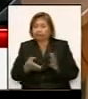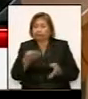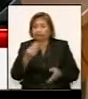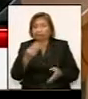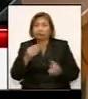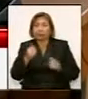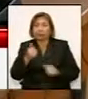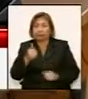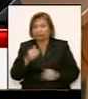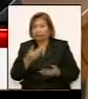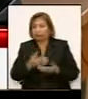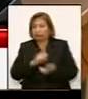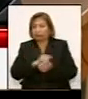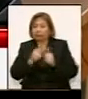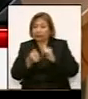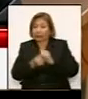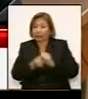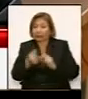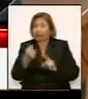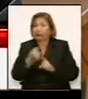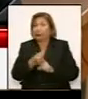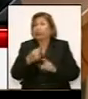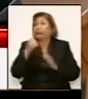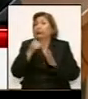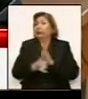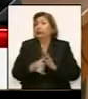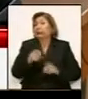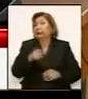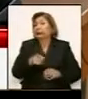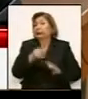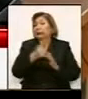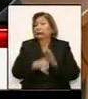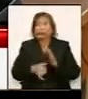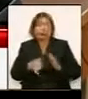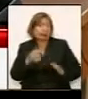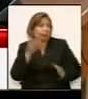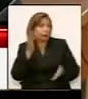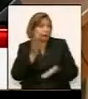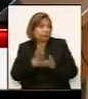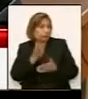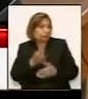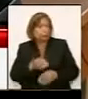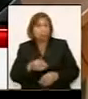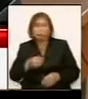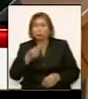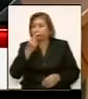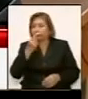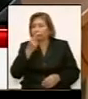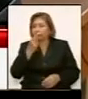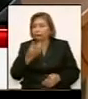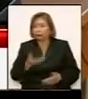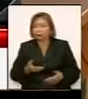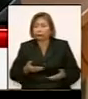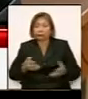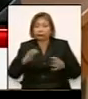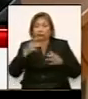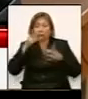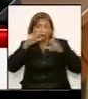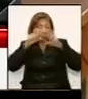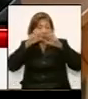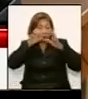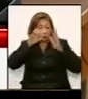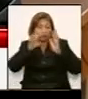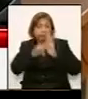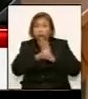que ya finalmente convierte en delito al acoso al acoso sexual al chantaje sexual y la difusión de imágenes íntimas el